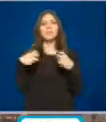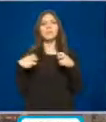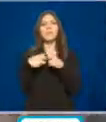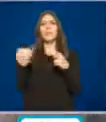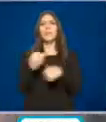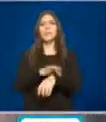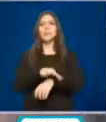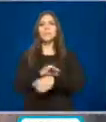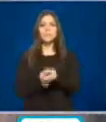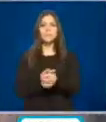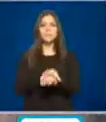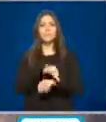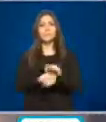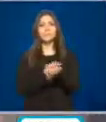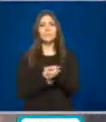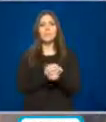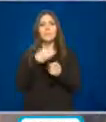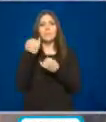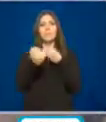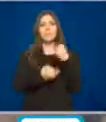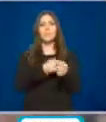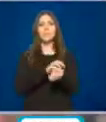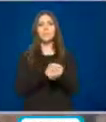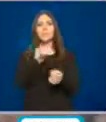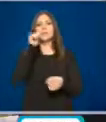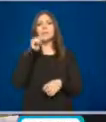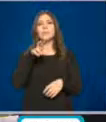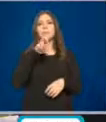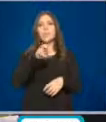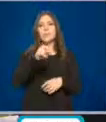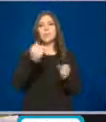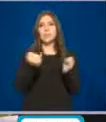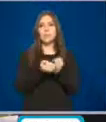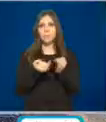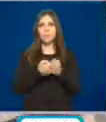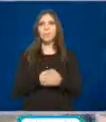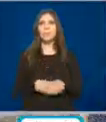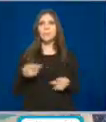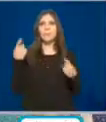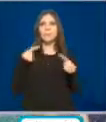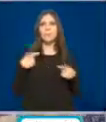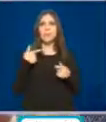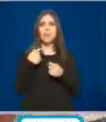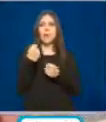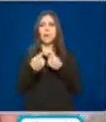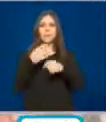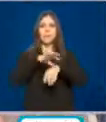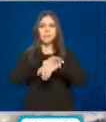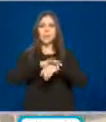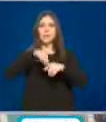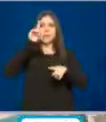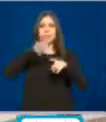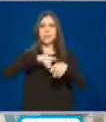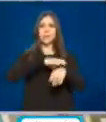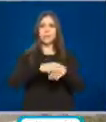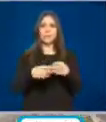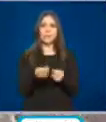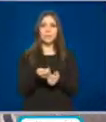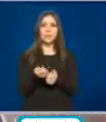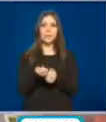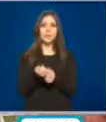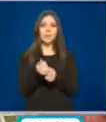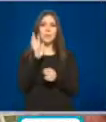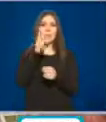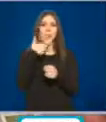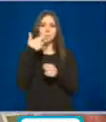nerviosa, Sí, estoy estamos esperando a alguien, estoy haciendo así, jugando con ella moviéndonos constantemente, ¿no? Oye, ¿viste gente que hasta se la quita y empieza como si Como fuera a mover. Rosario? A rezar.